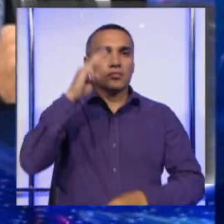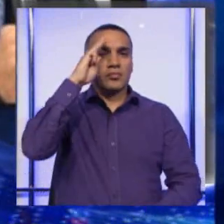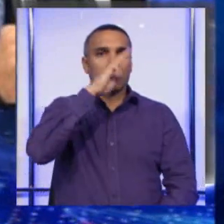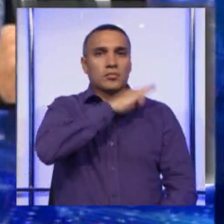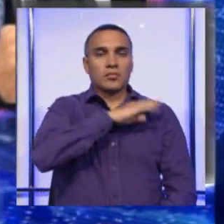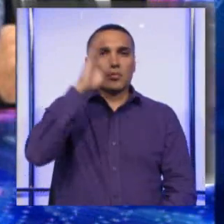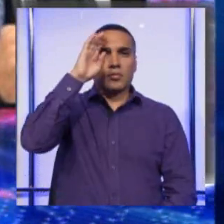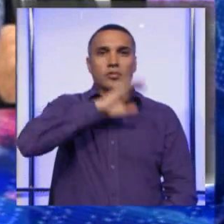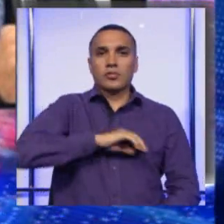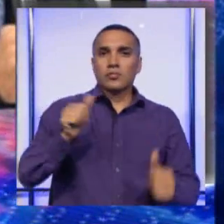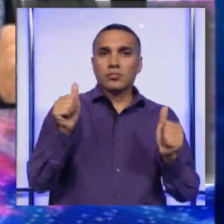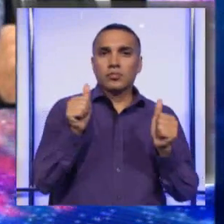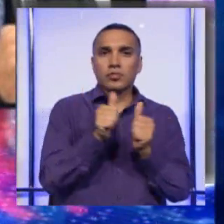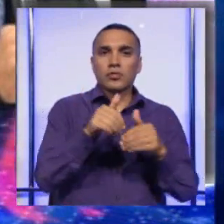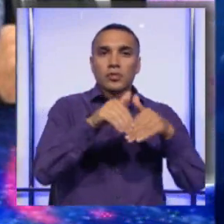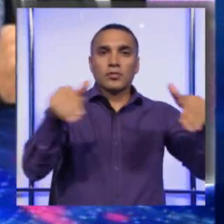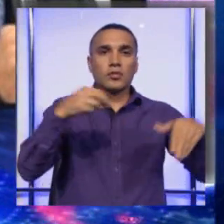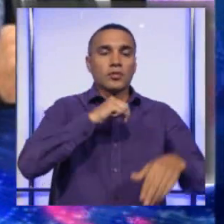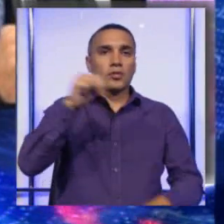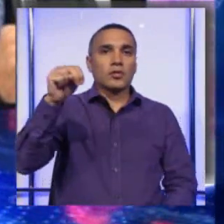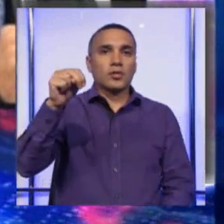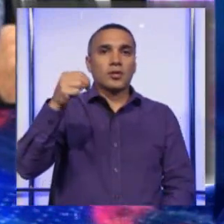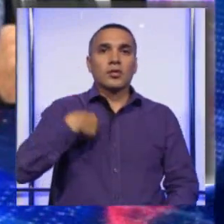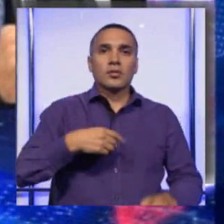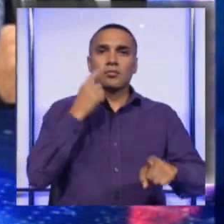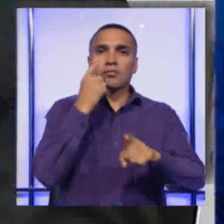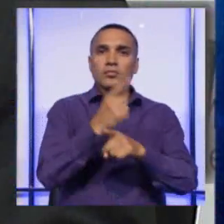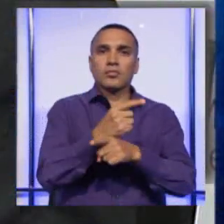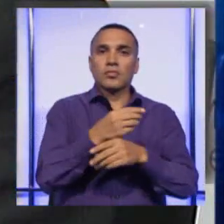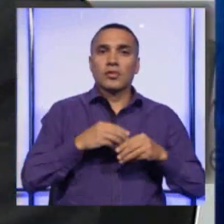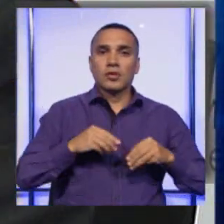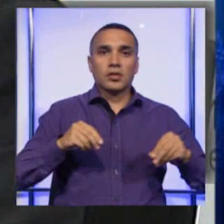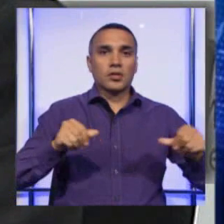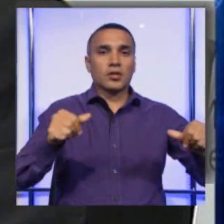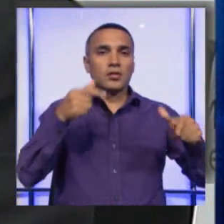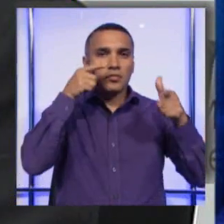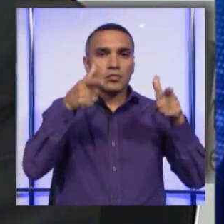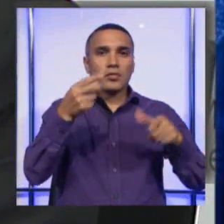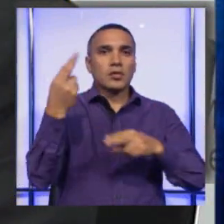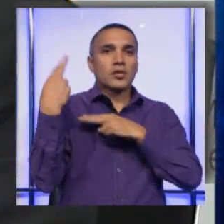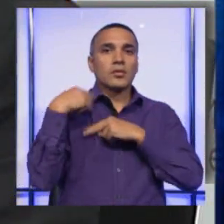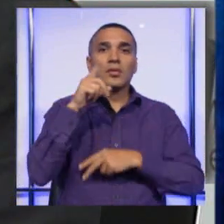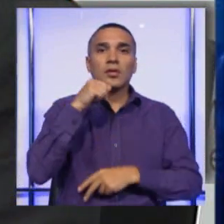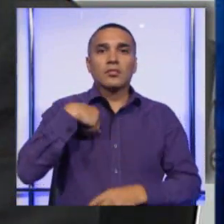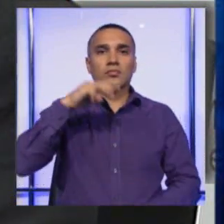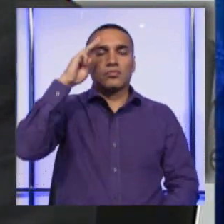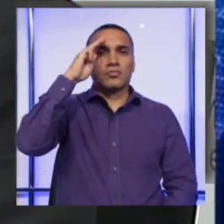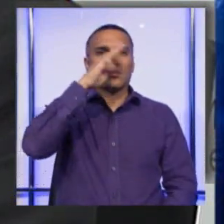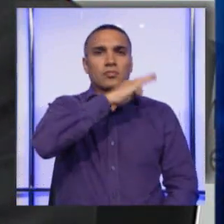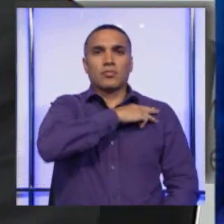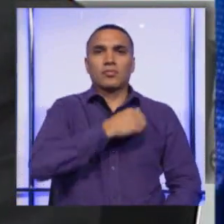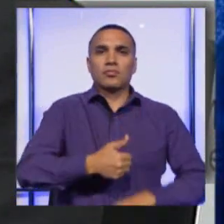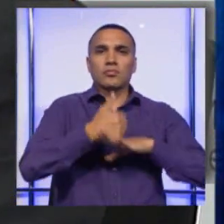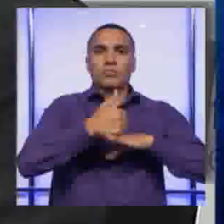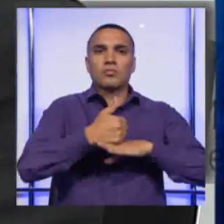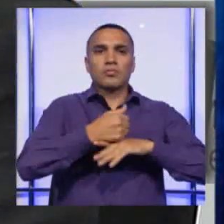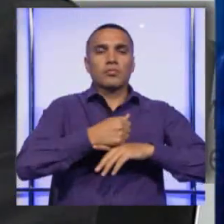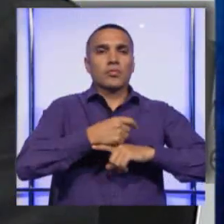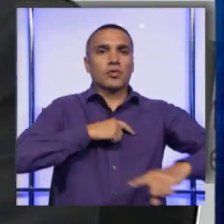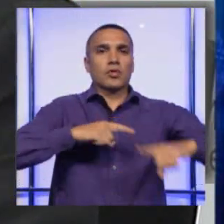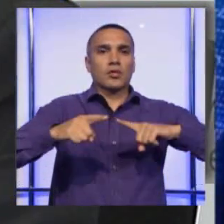y Policía Nacional en la frontera norte. El mando unificado del territorio va a estar a cargo de un oficial general